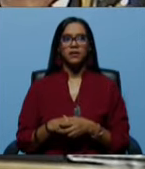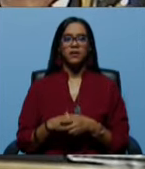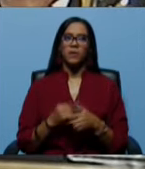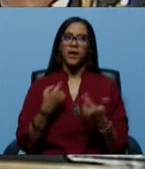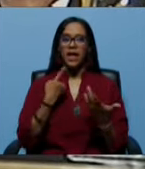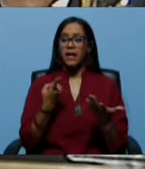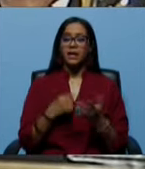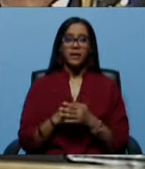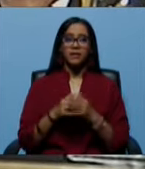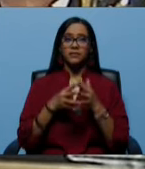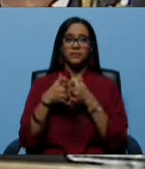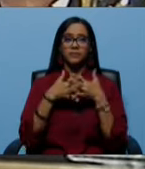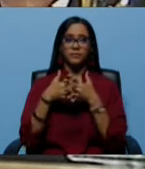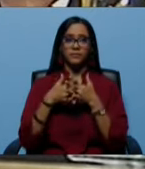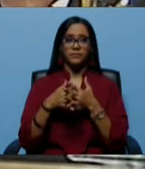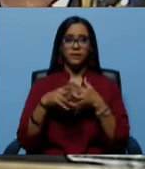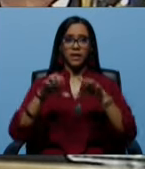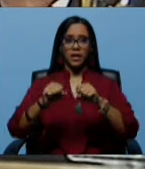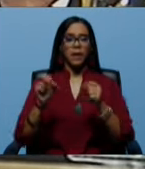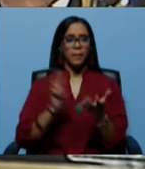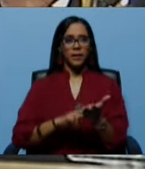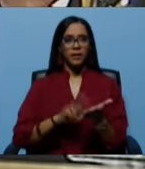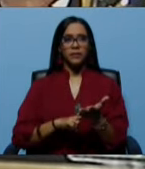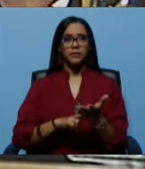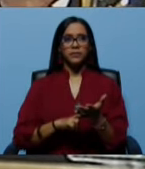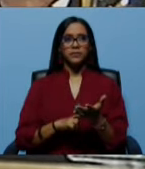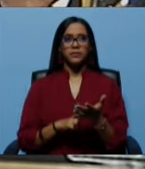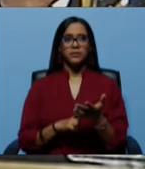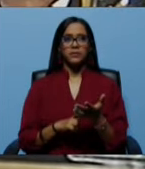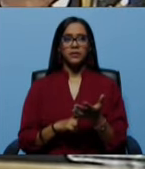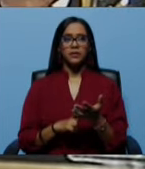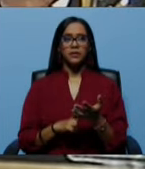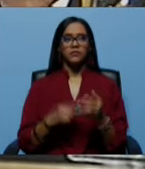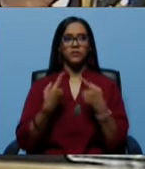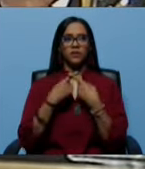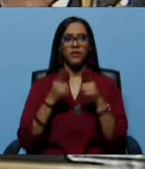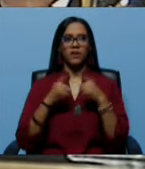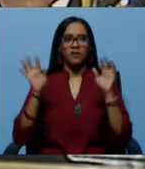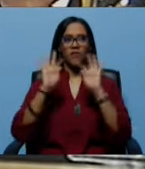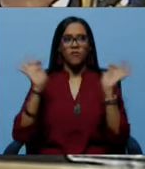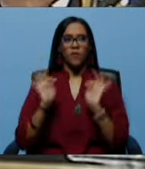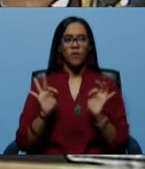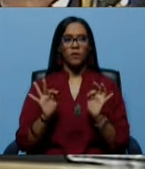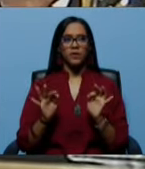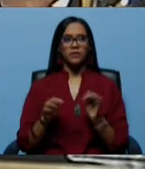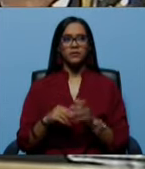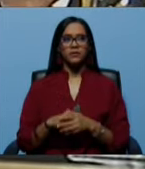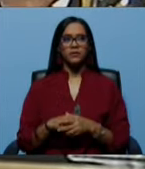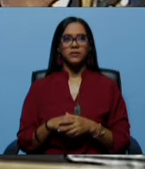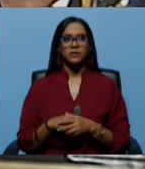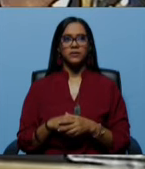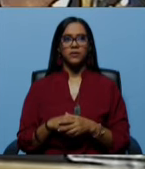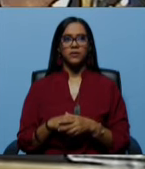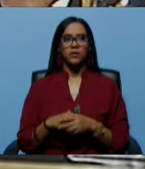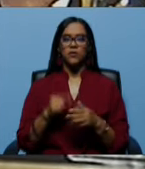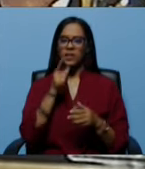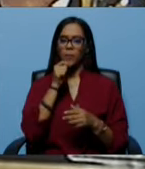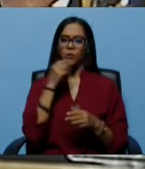es el imperialismo, en verdad, es el imperialismo, sus distintas formas y maneras. No se